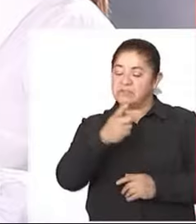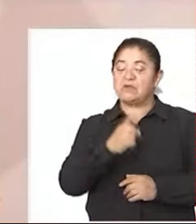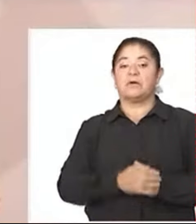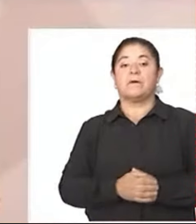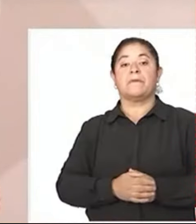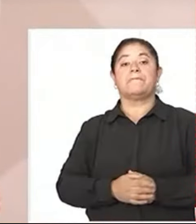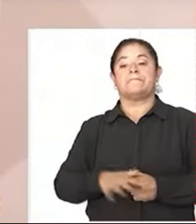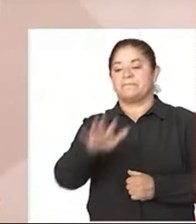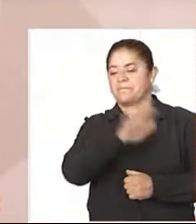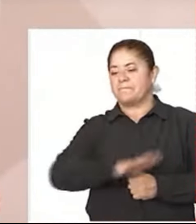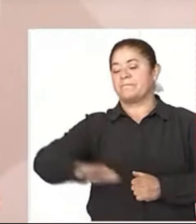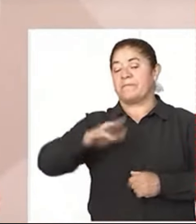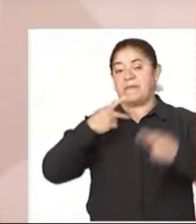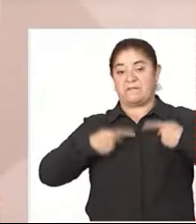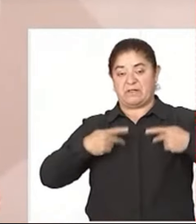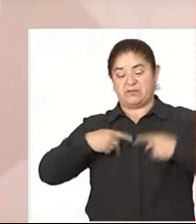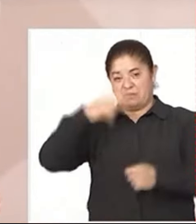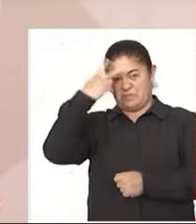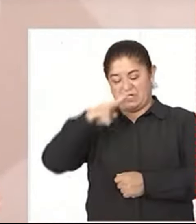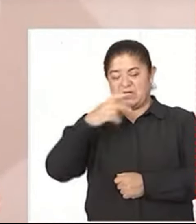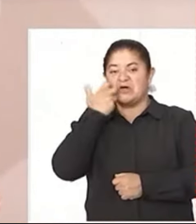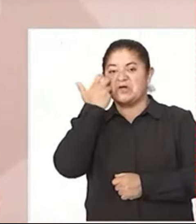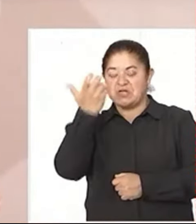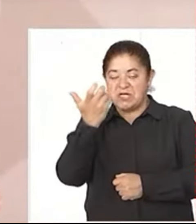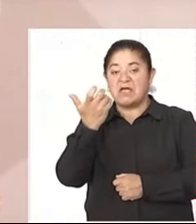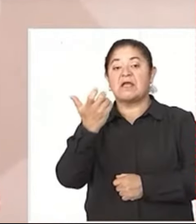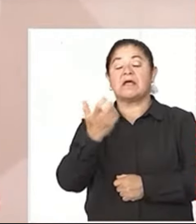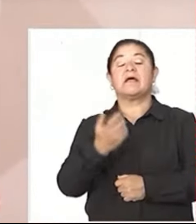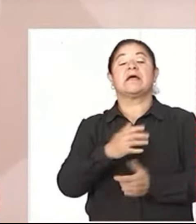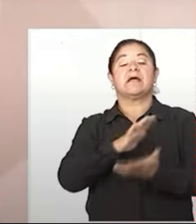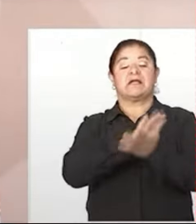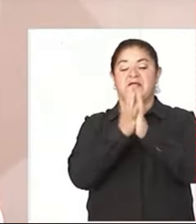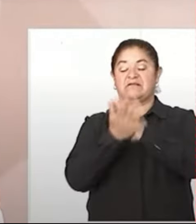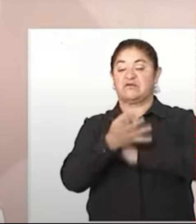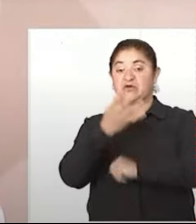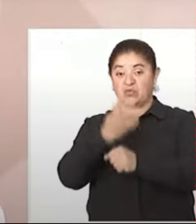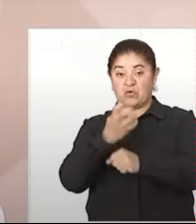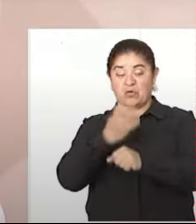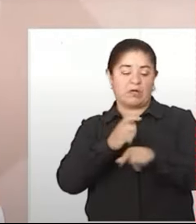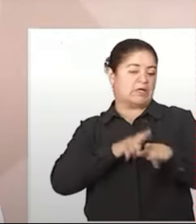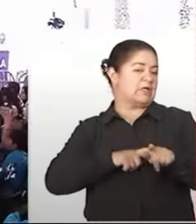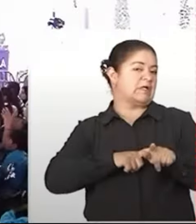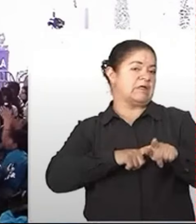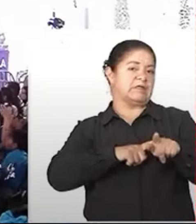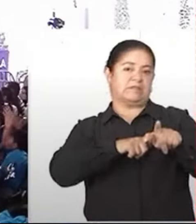méxico es que continúe la cuarta transformación de la vida pública